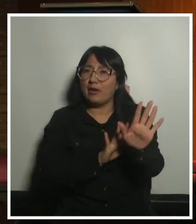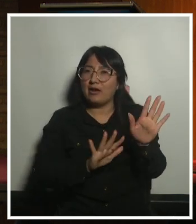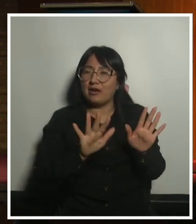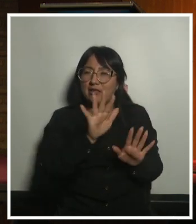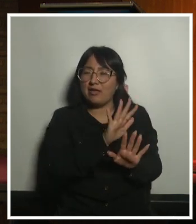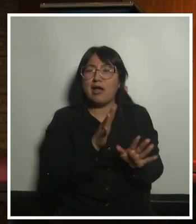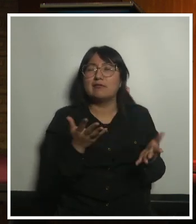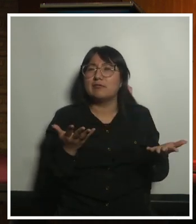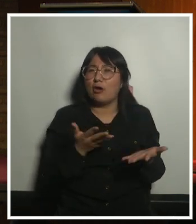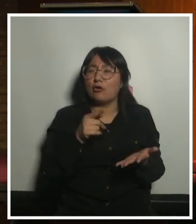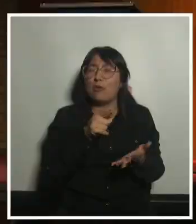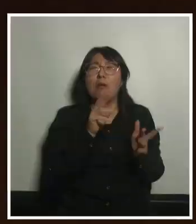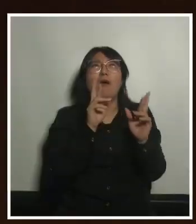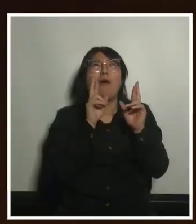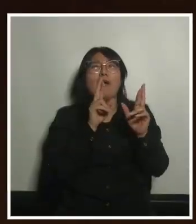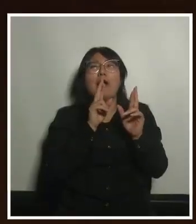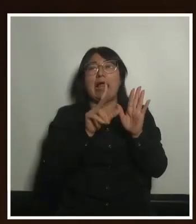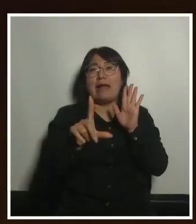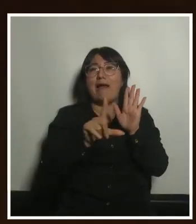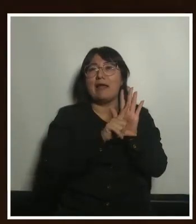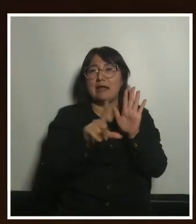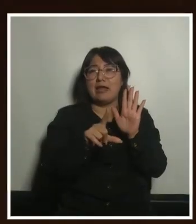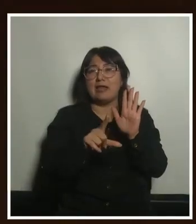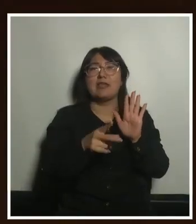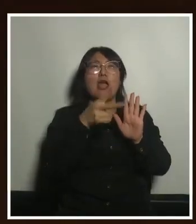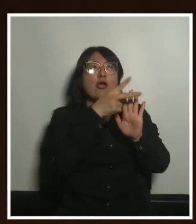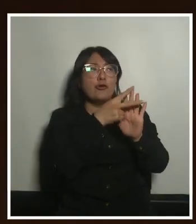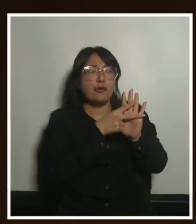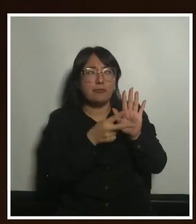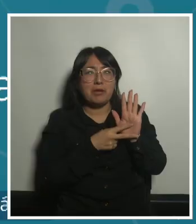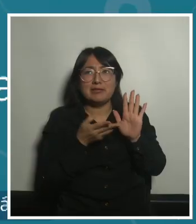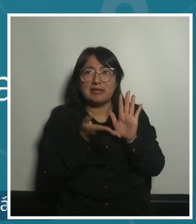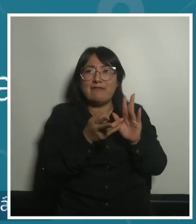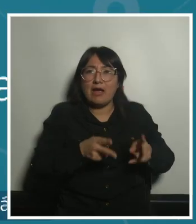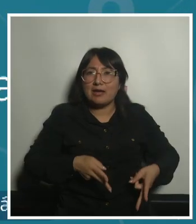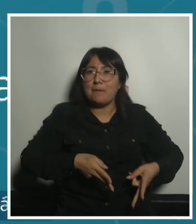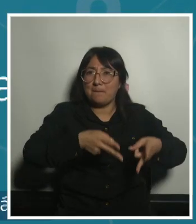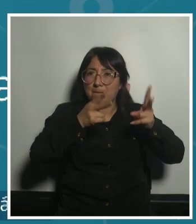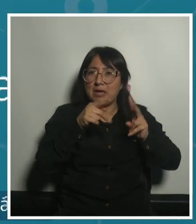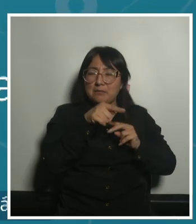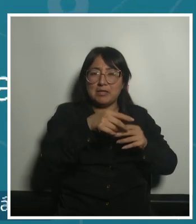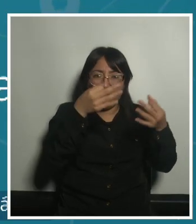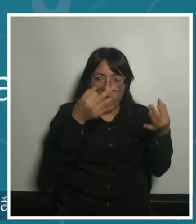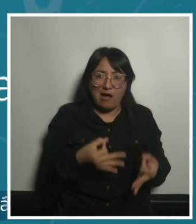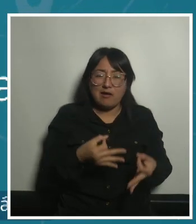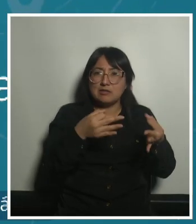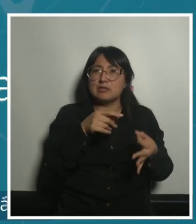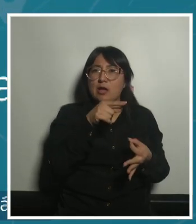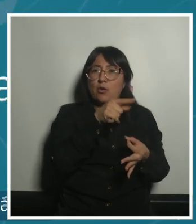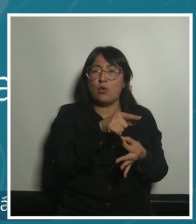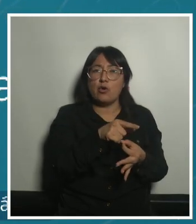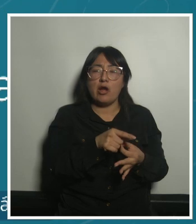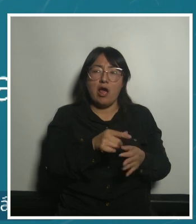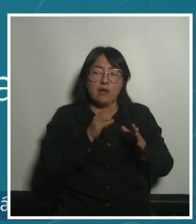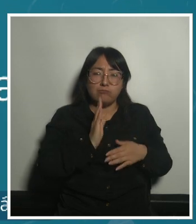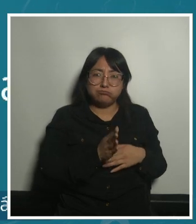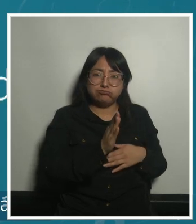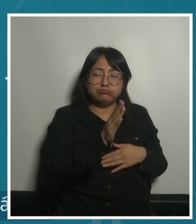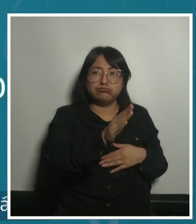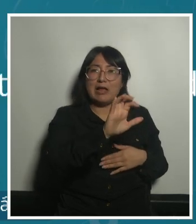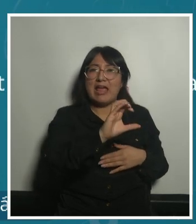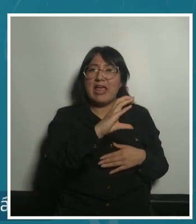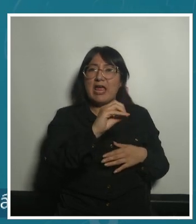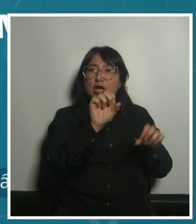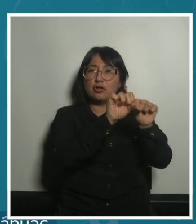a través de, ojalá, leyes y propuestas orgánicas que permitan asegurar el mantenimiento de los ecosistemas